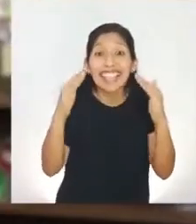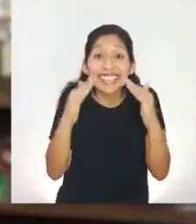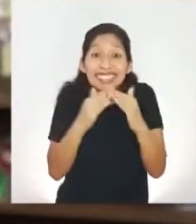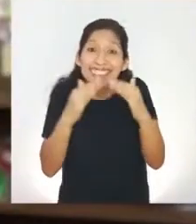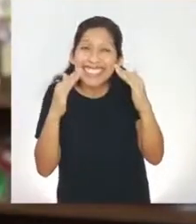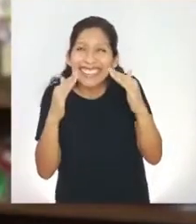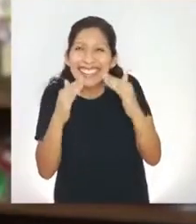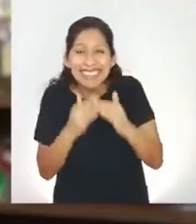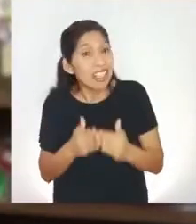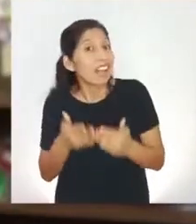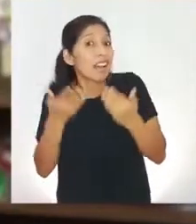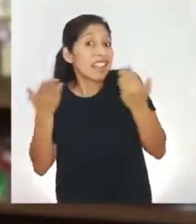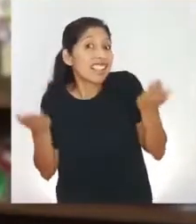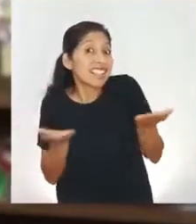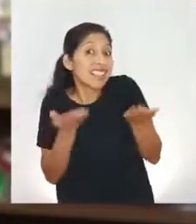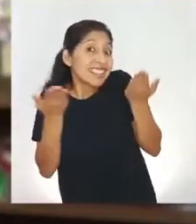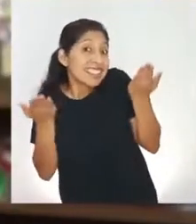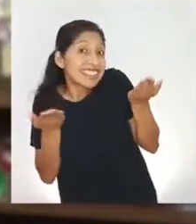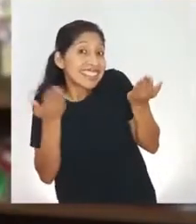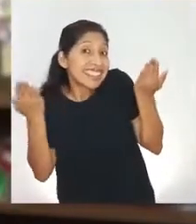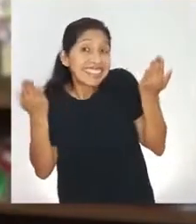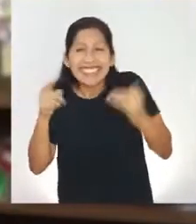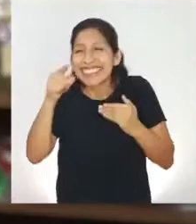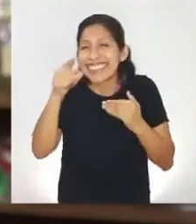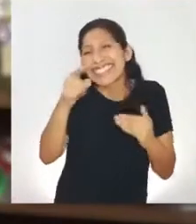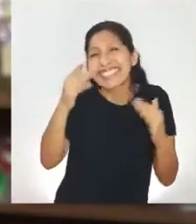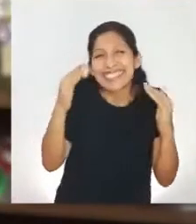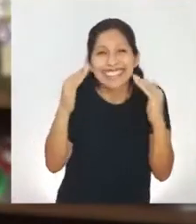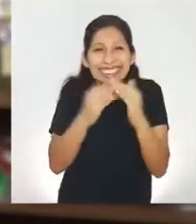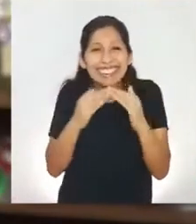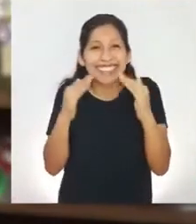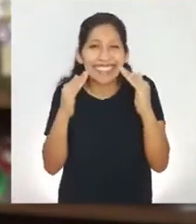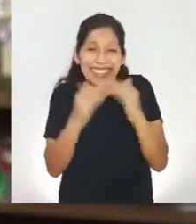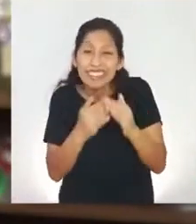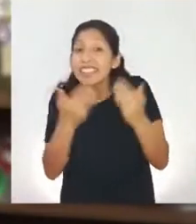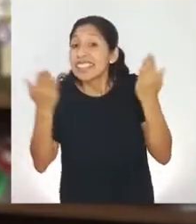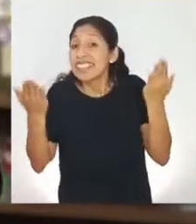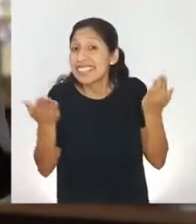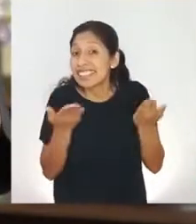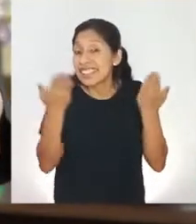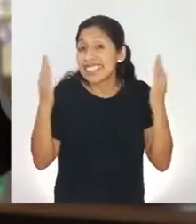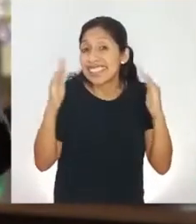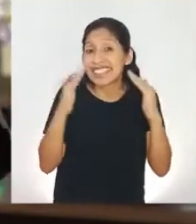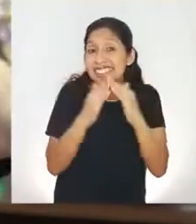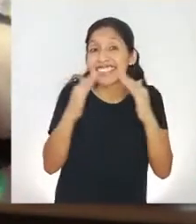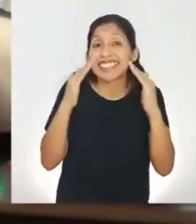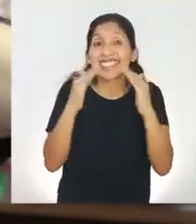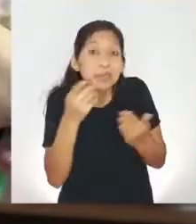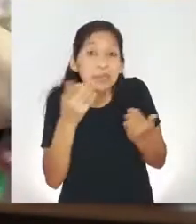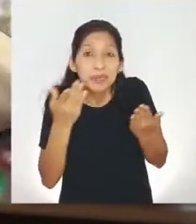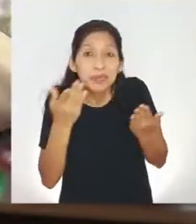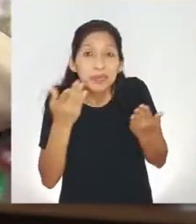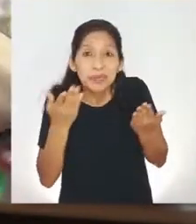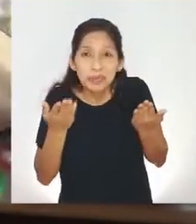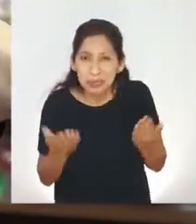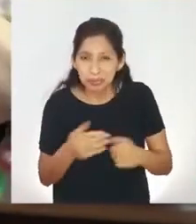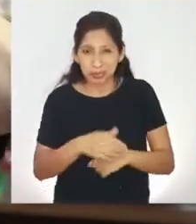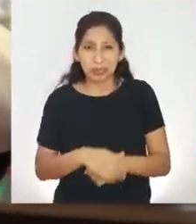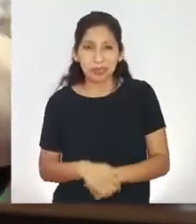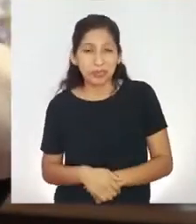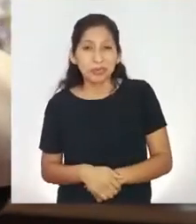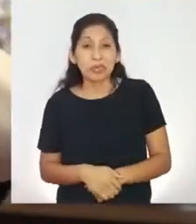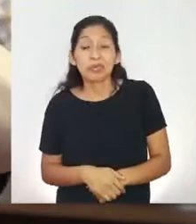¿dónde está tu casita? Urpicha, urpicha, ¿dónde está tu